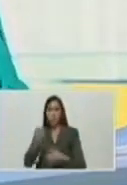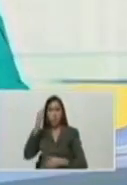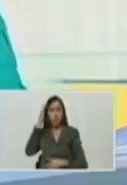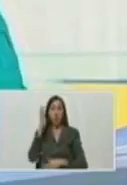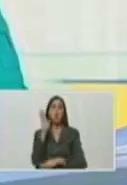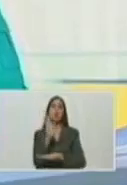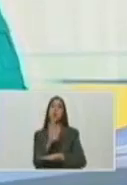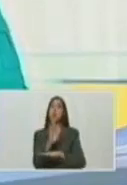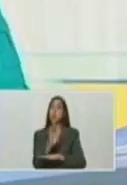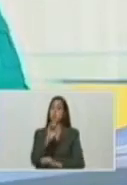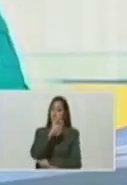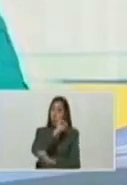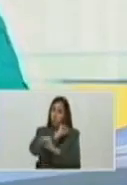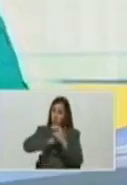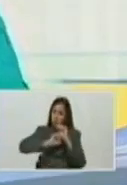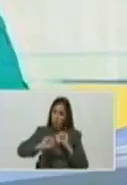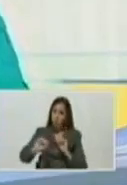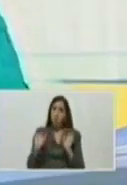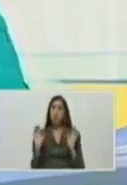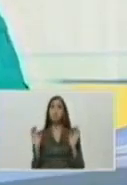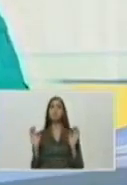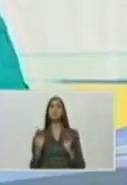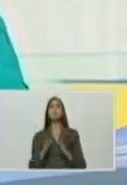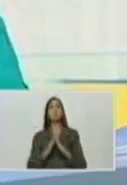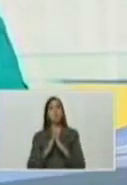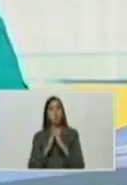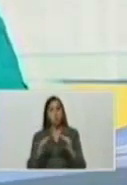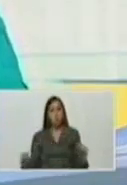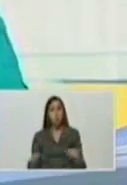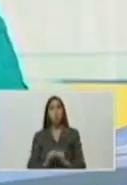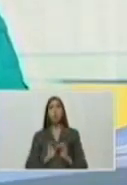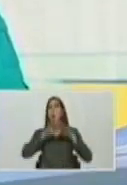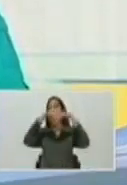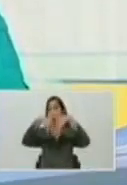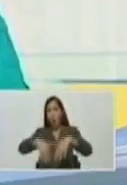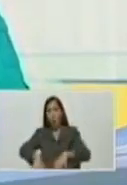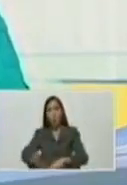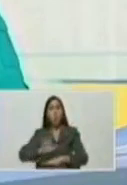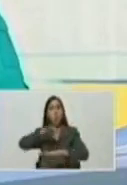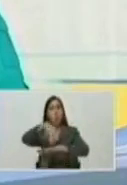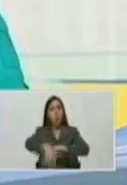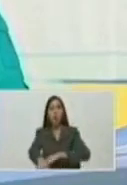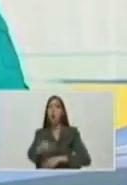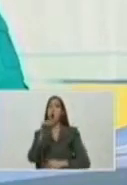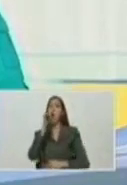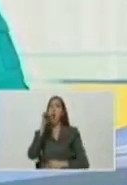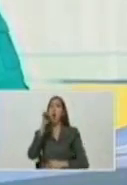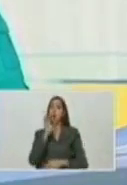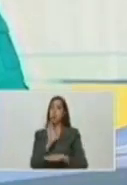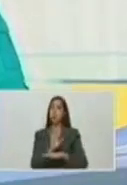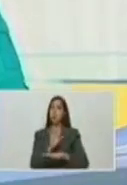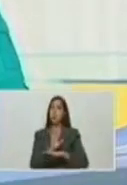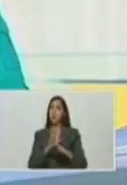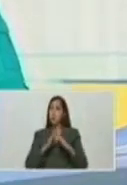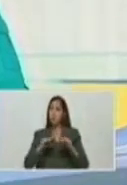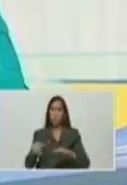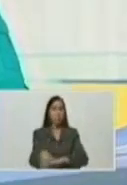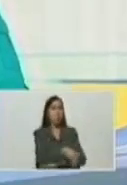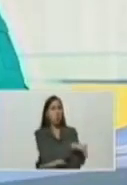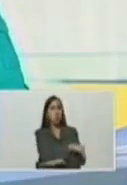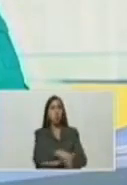protección, prevención en todos los desaguaderos del país, en todo el